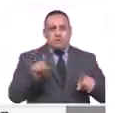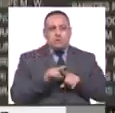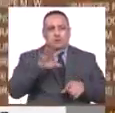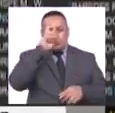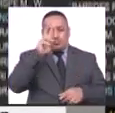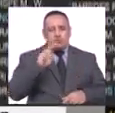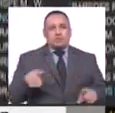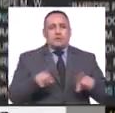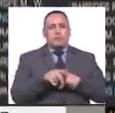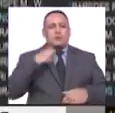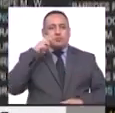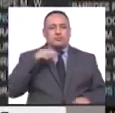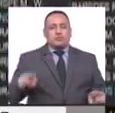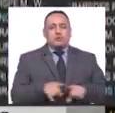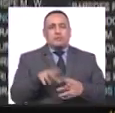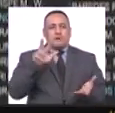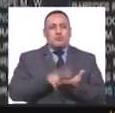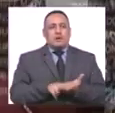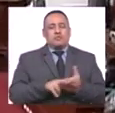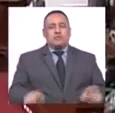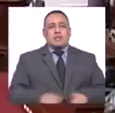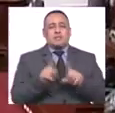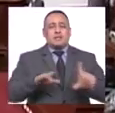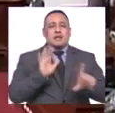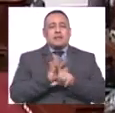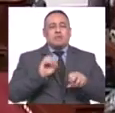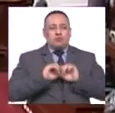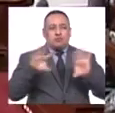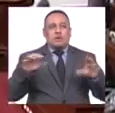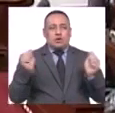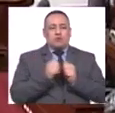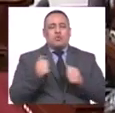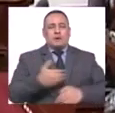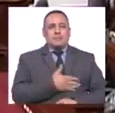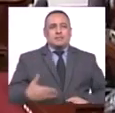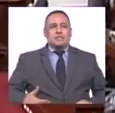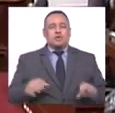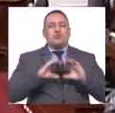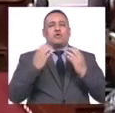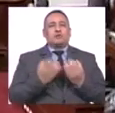y Puno. Al ser aprobado por insistencia, la ley será promulgada por el presidente del Congreso.